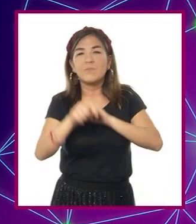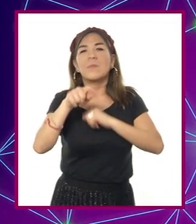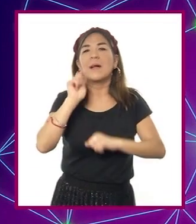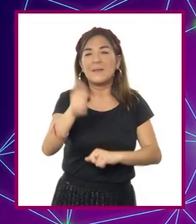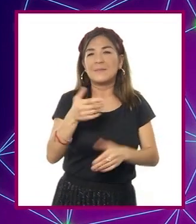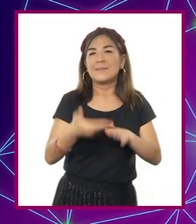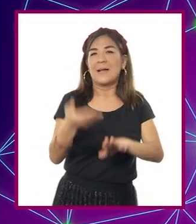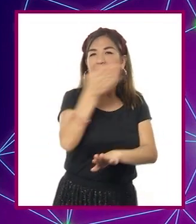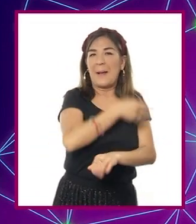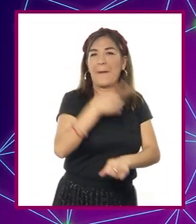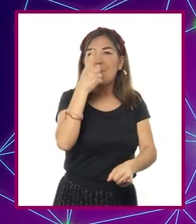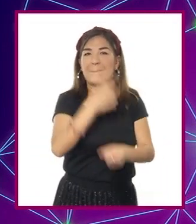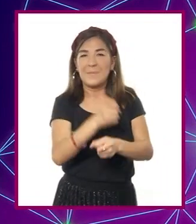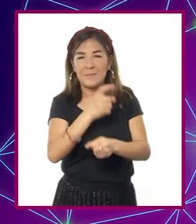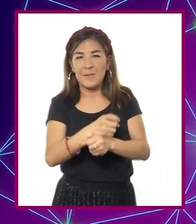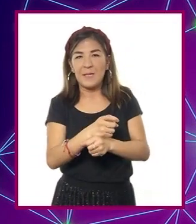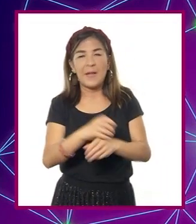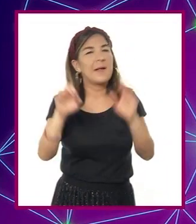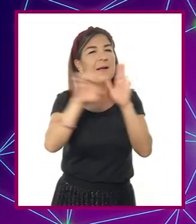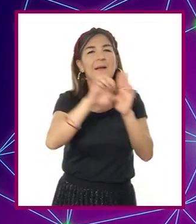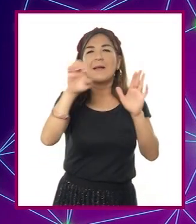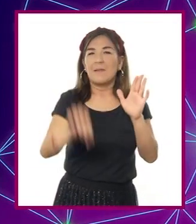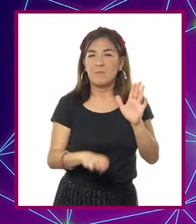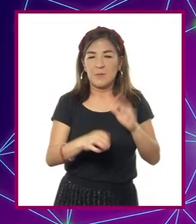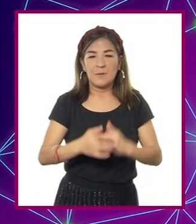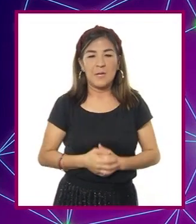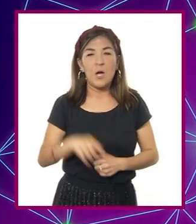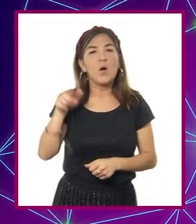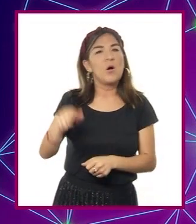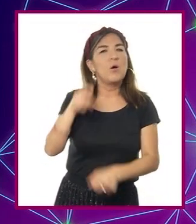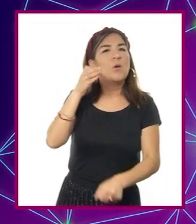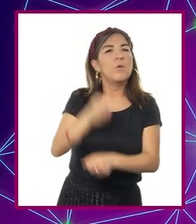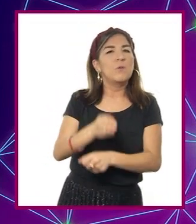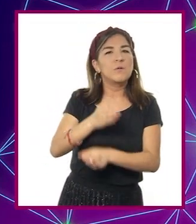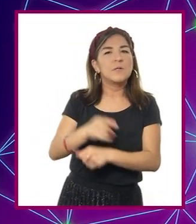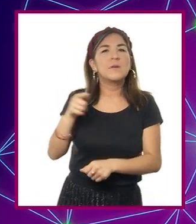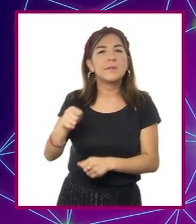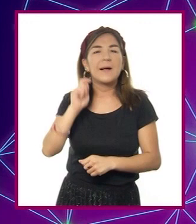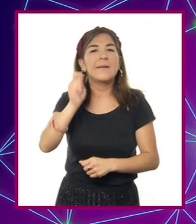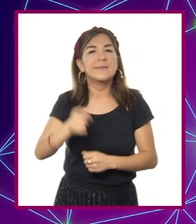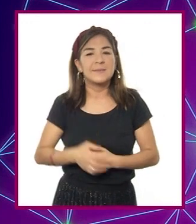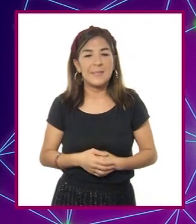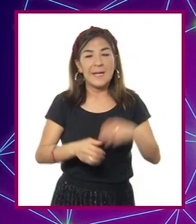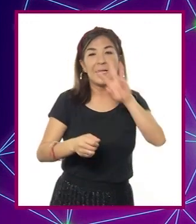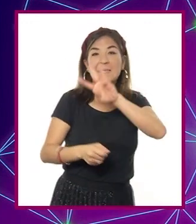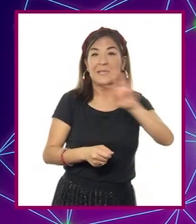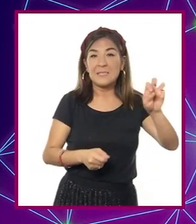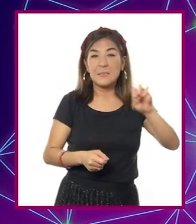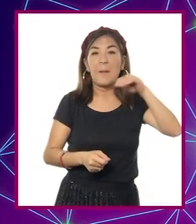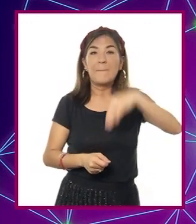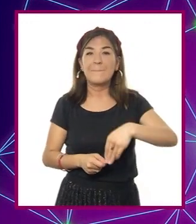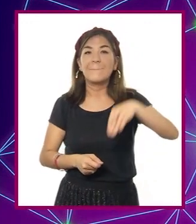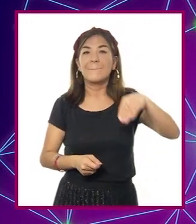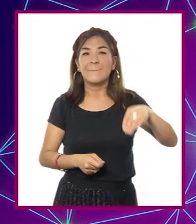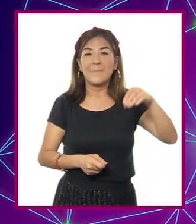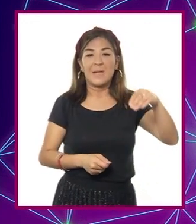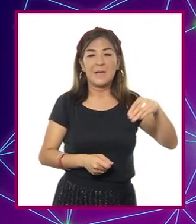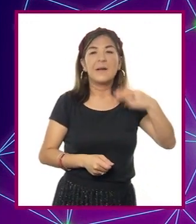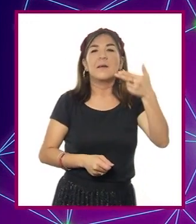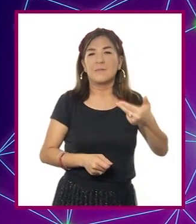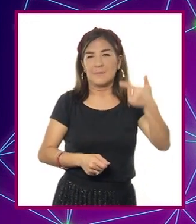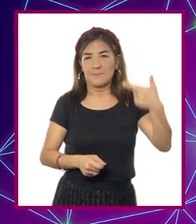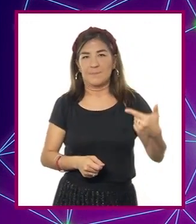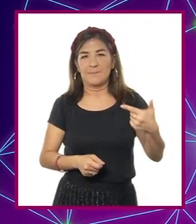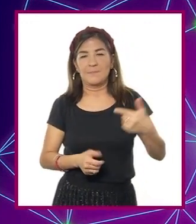de la inicial. Es decir, en este caso será de 300 milímetros de